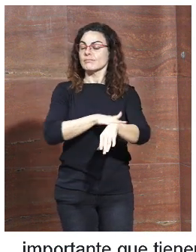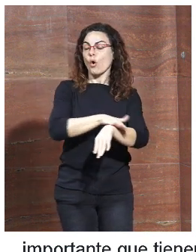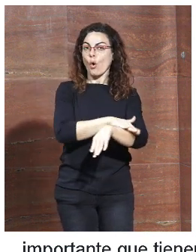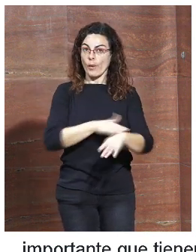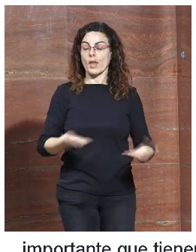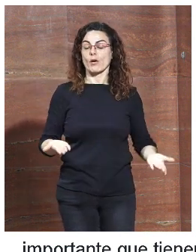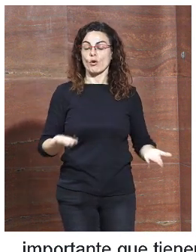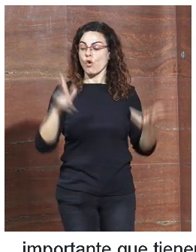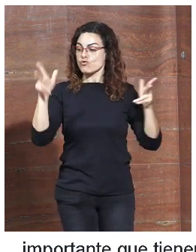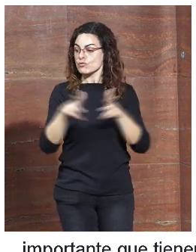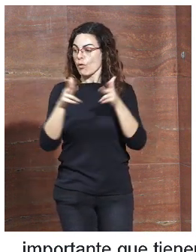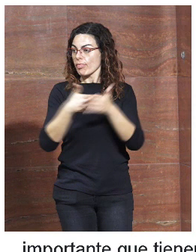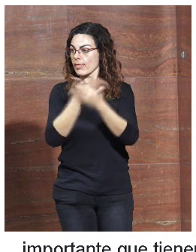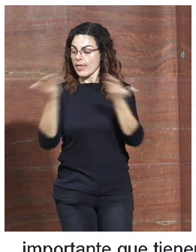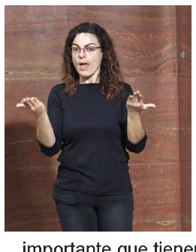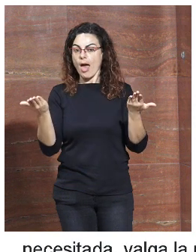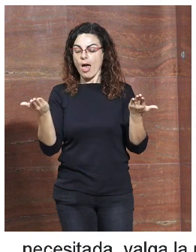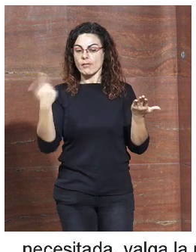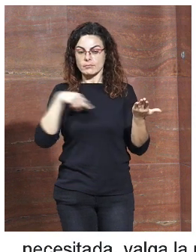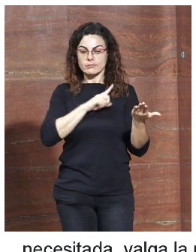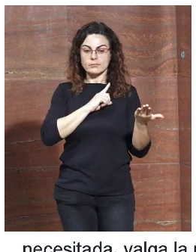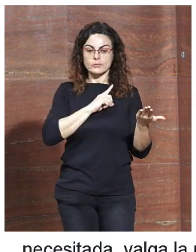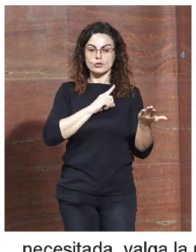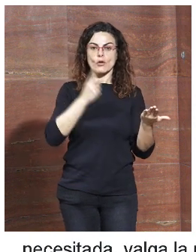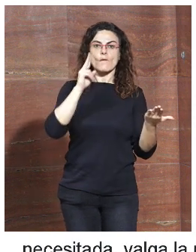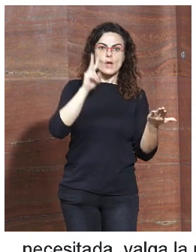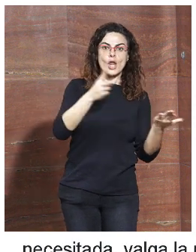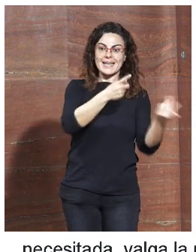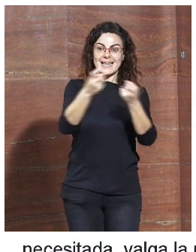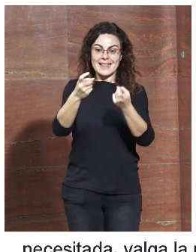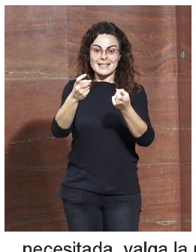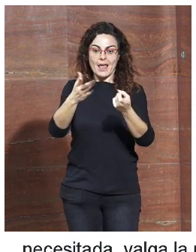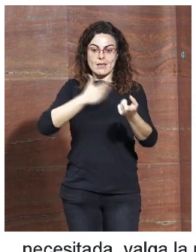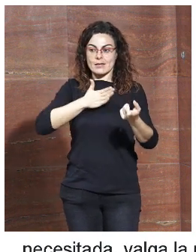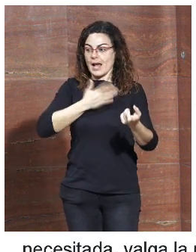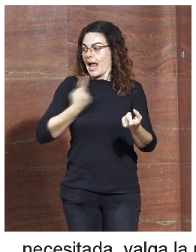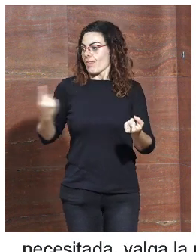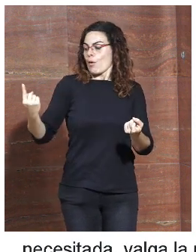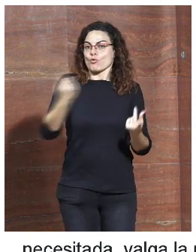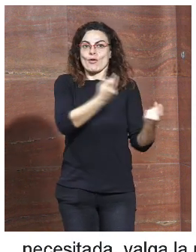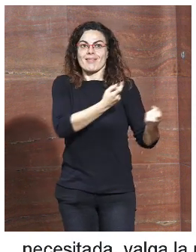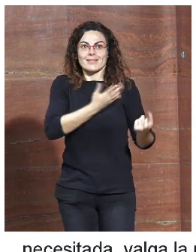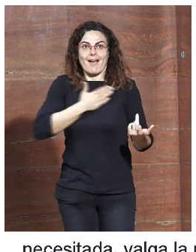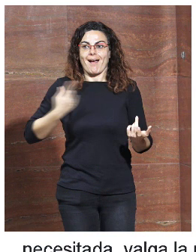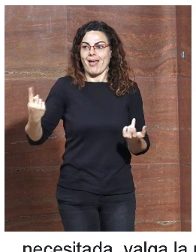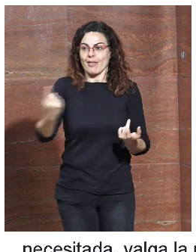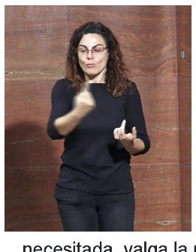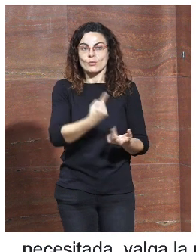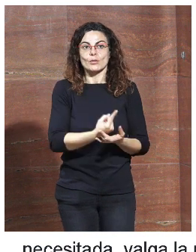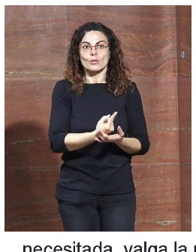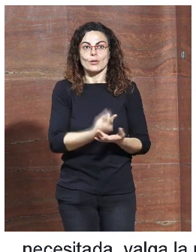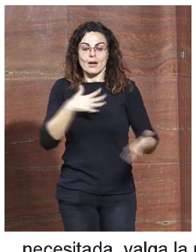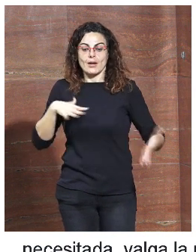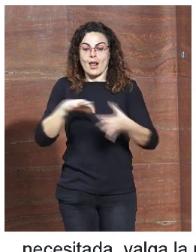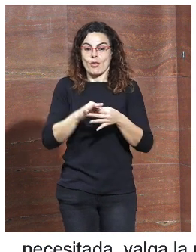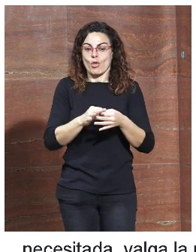ciudadanía, estamos pendientes de las necesidades que nos afectan más directamente a cada uno y que tienen que ver con